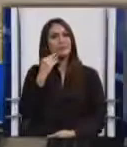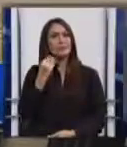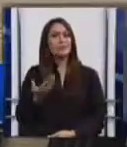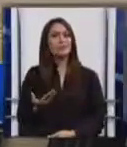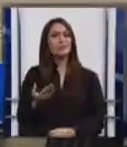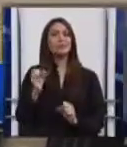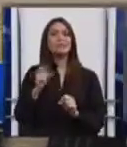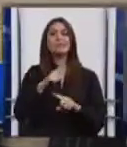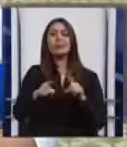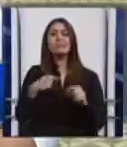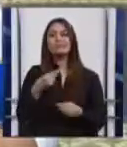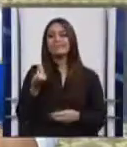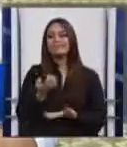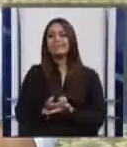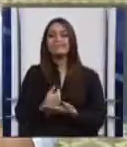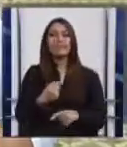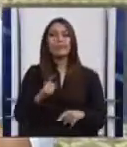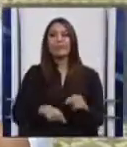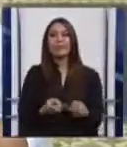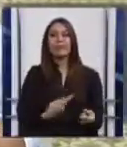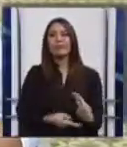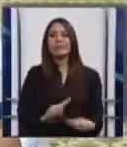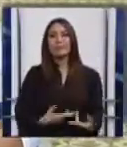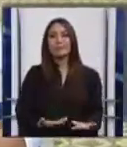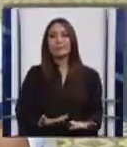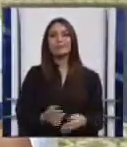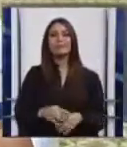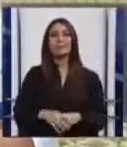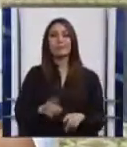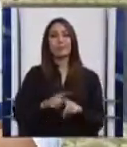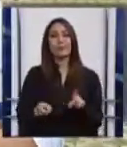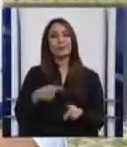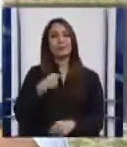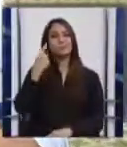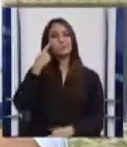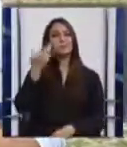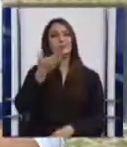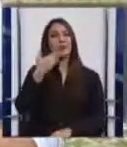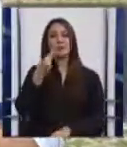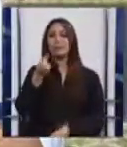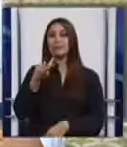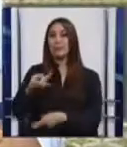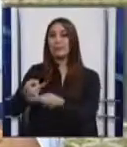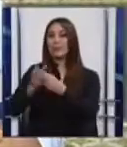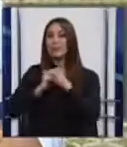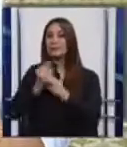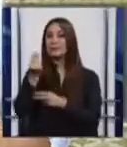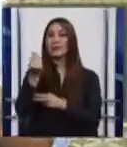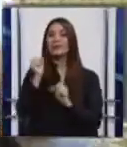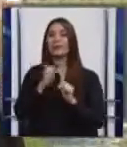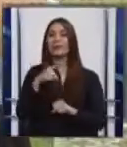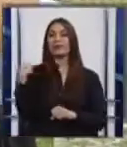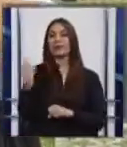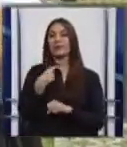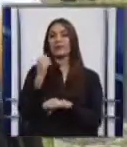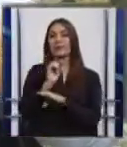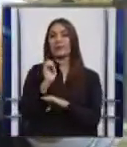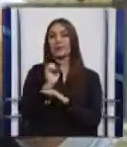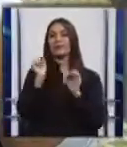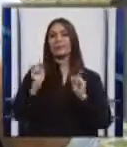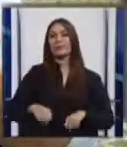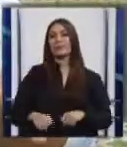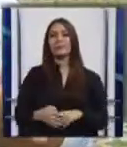por falta de liquidez. Y me parecería algo bueno si se diera en ese aspecto, hacer eso para poder, para todos los ecuatorianos